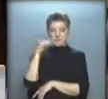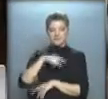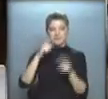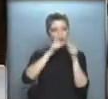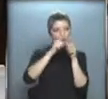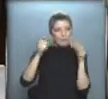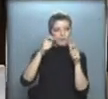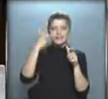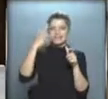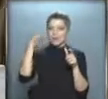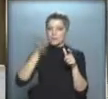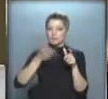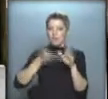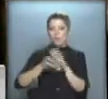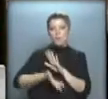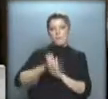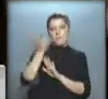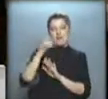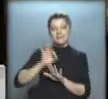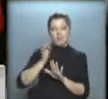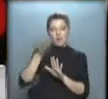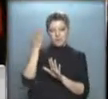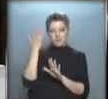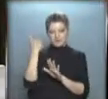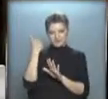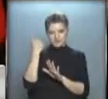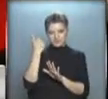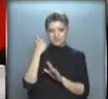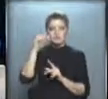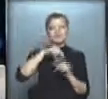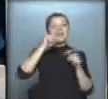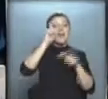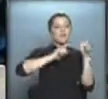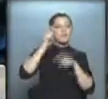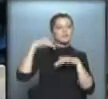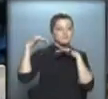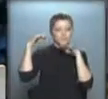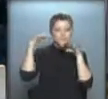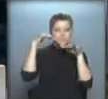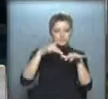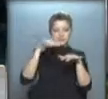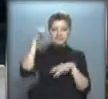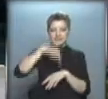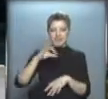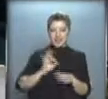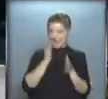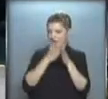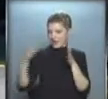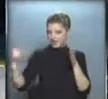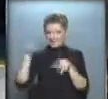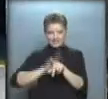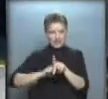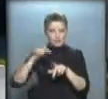a la misma fecha del año pasado así el tránsito de gente fue intenso para esta altura del año y permitió